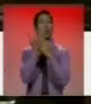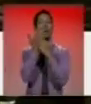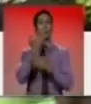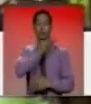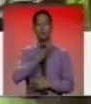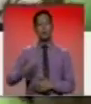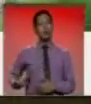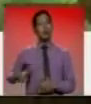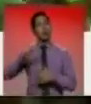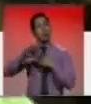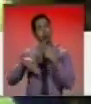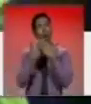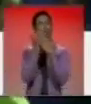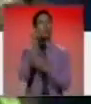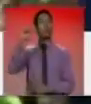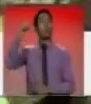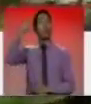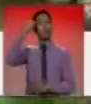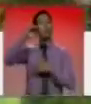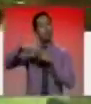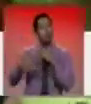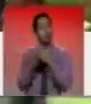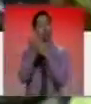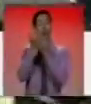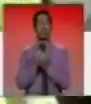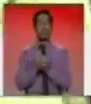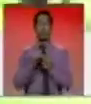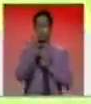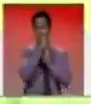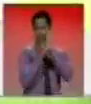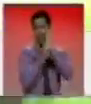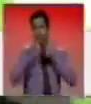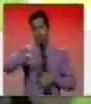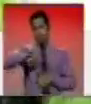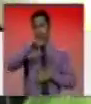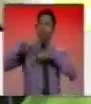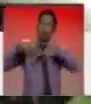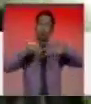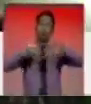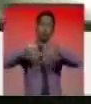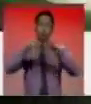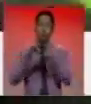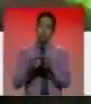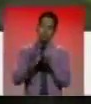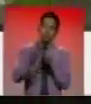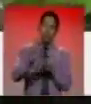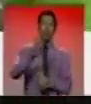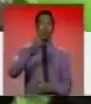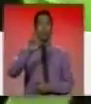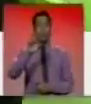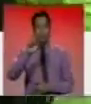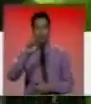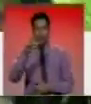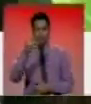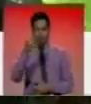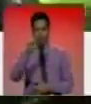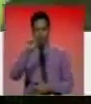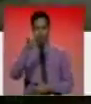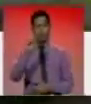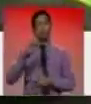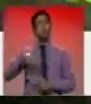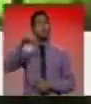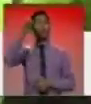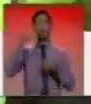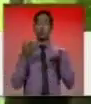gobierno. Continuando con la agenda, el candidato realizó una caminata por el populoso sector de Los Vergeles en el norte de Guayaquil.